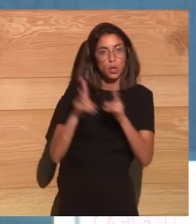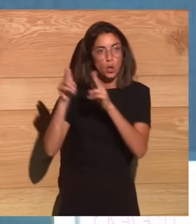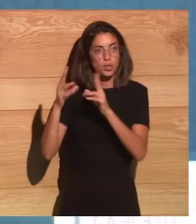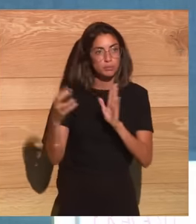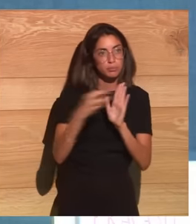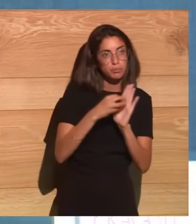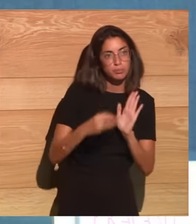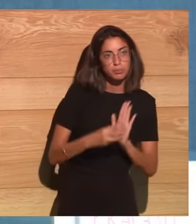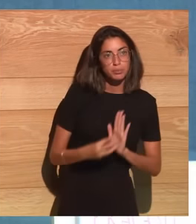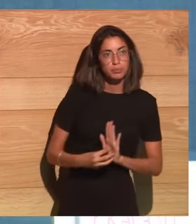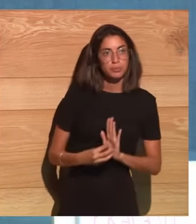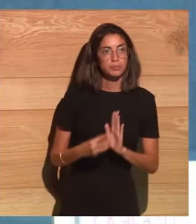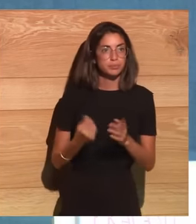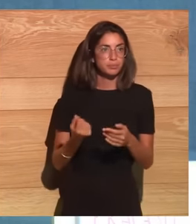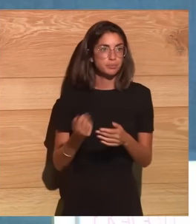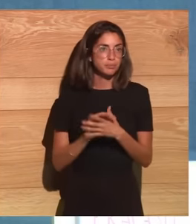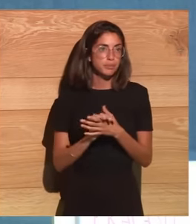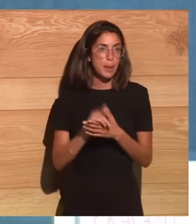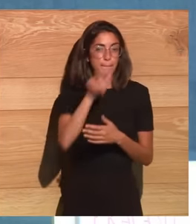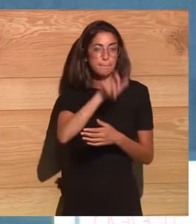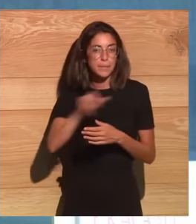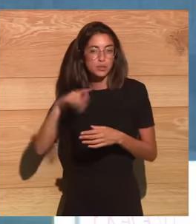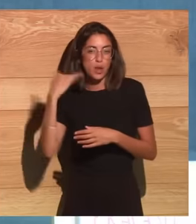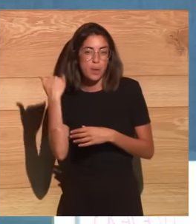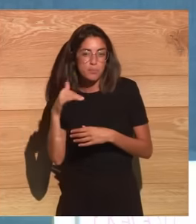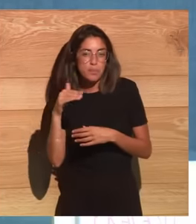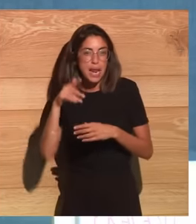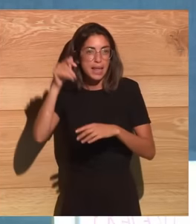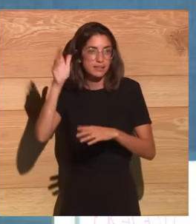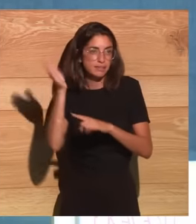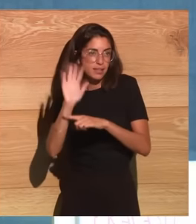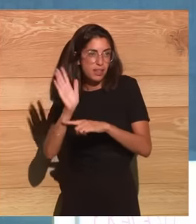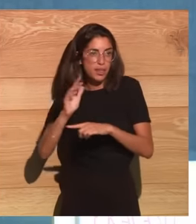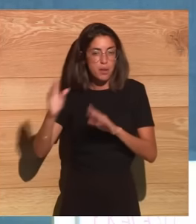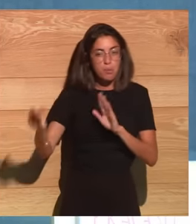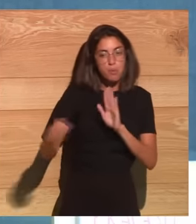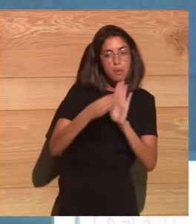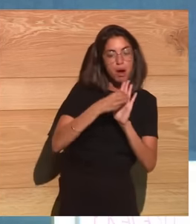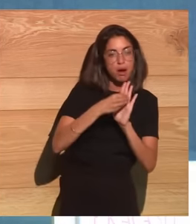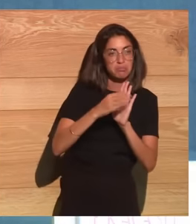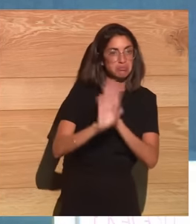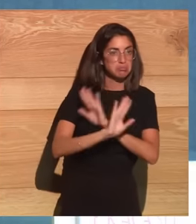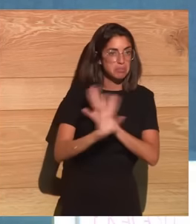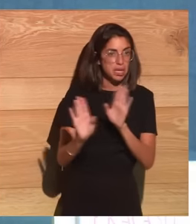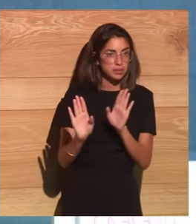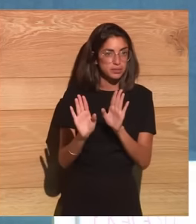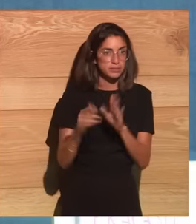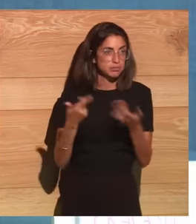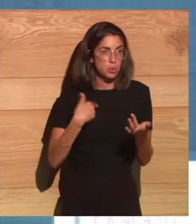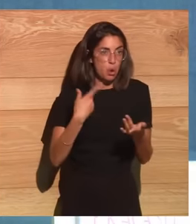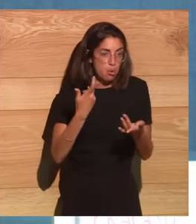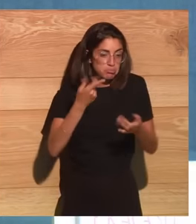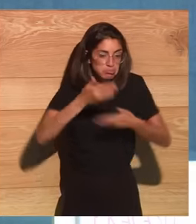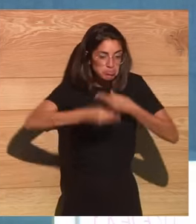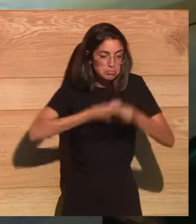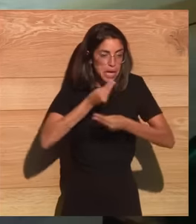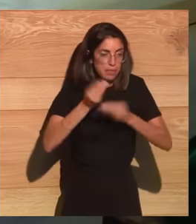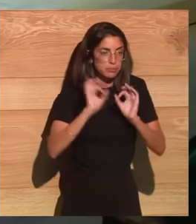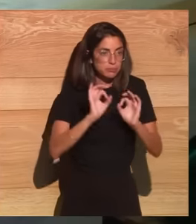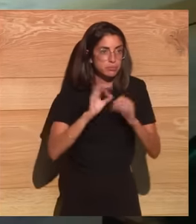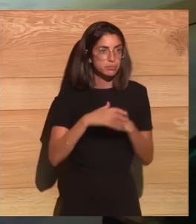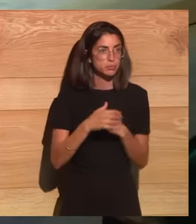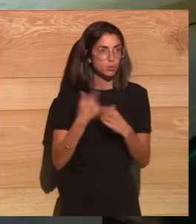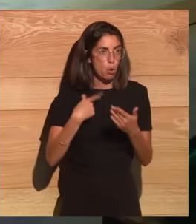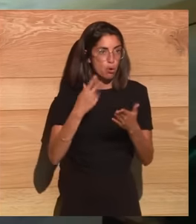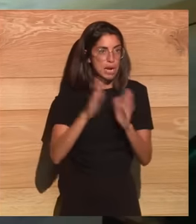mejores villanos del cine, corta, pega, pum, y te lo acabo de colocar. Y así he escrito el libro. Pero no es eso. Pero por eso